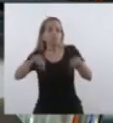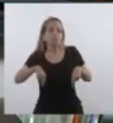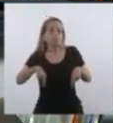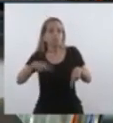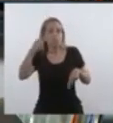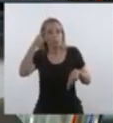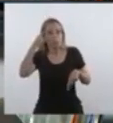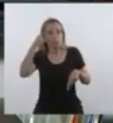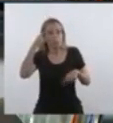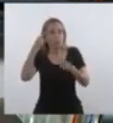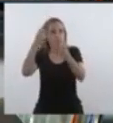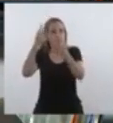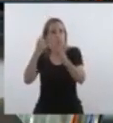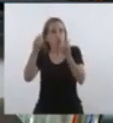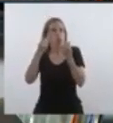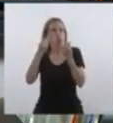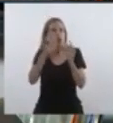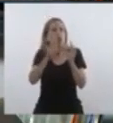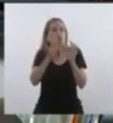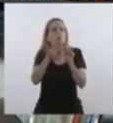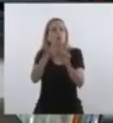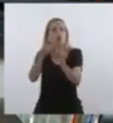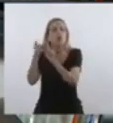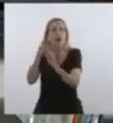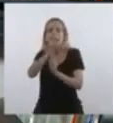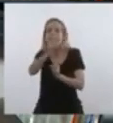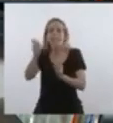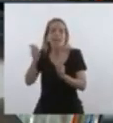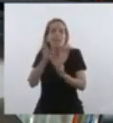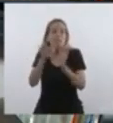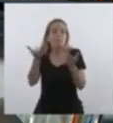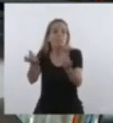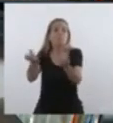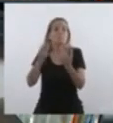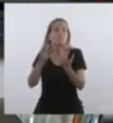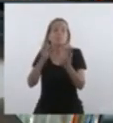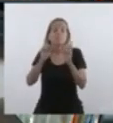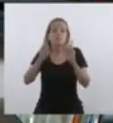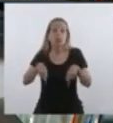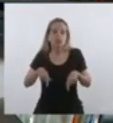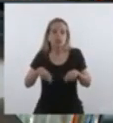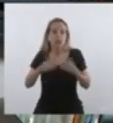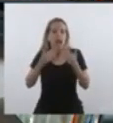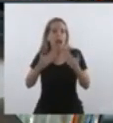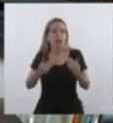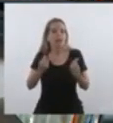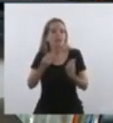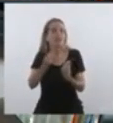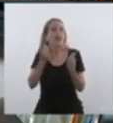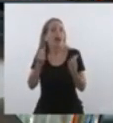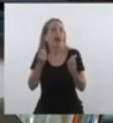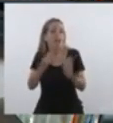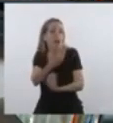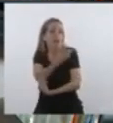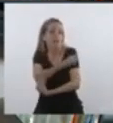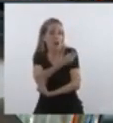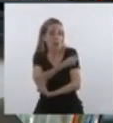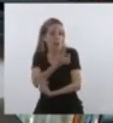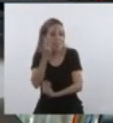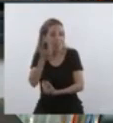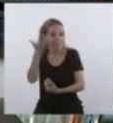vínculo que me contagió. Pude sobrellevarlo bien gracias a la vacuna que había